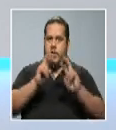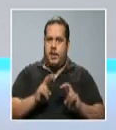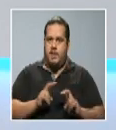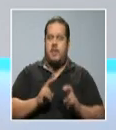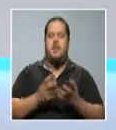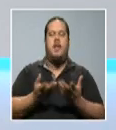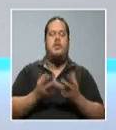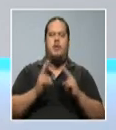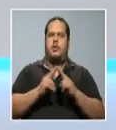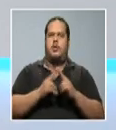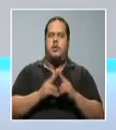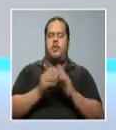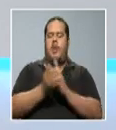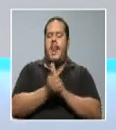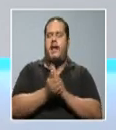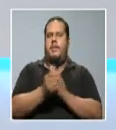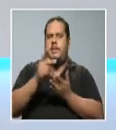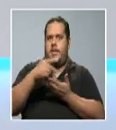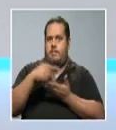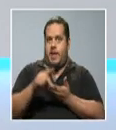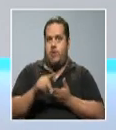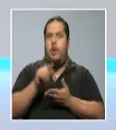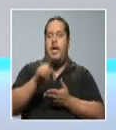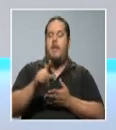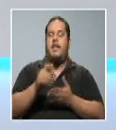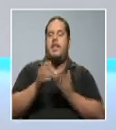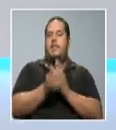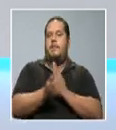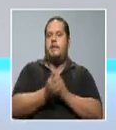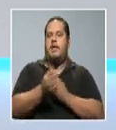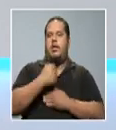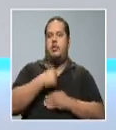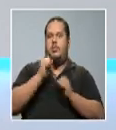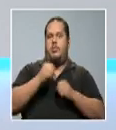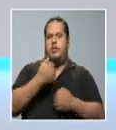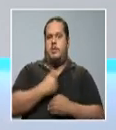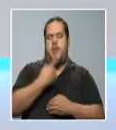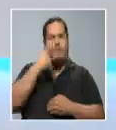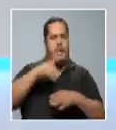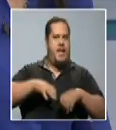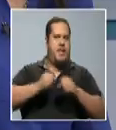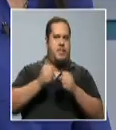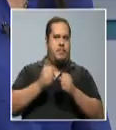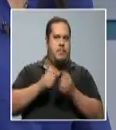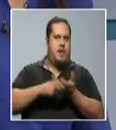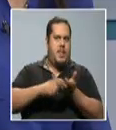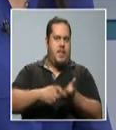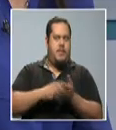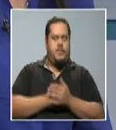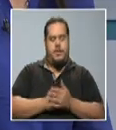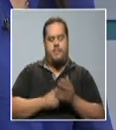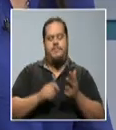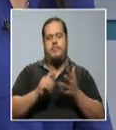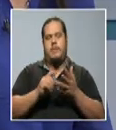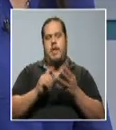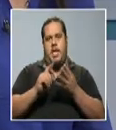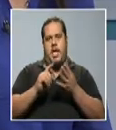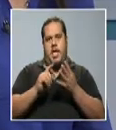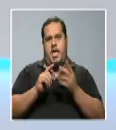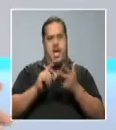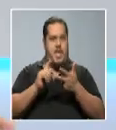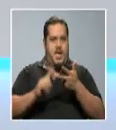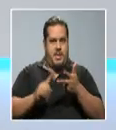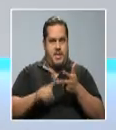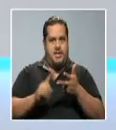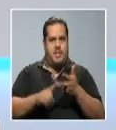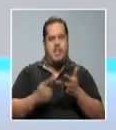conoce como la capacidad de pago. Esa es la capacidad que yo puedo tener para asumir la deuda. Otro elemento importante